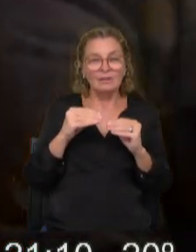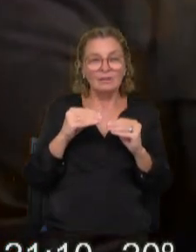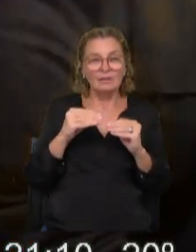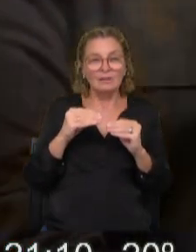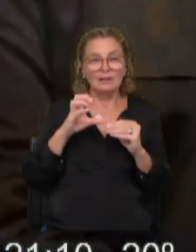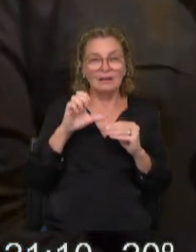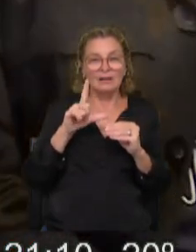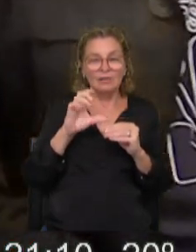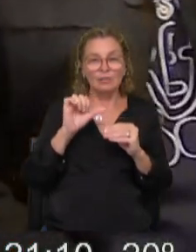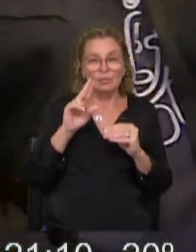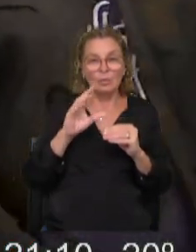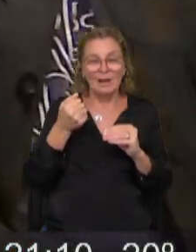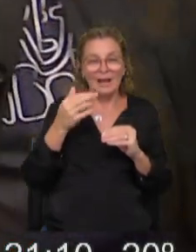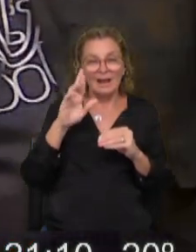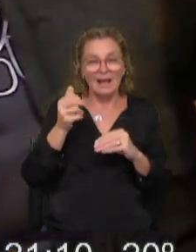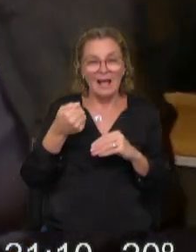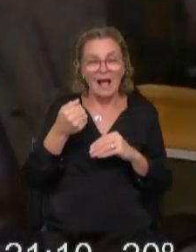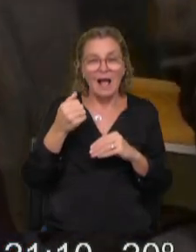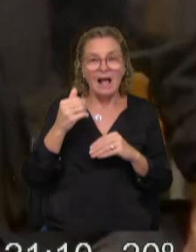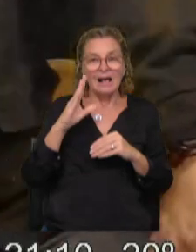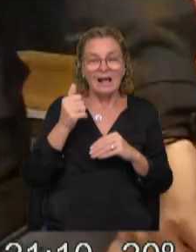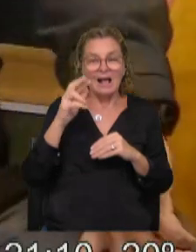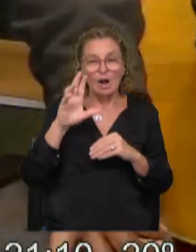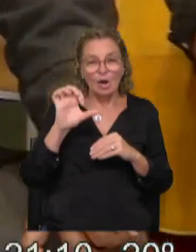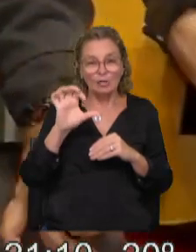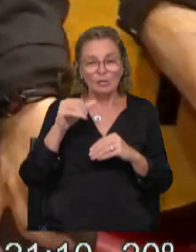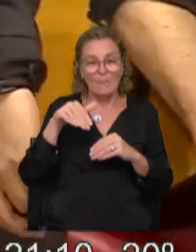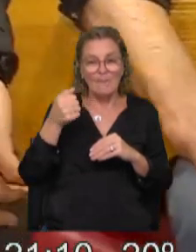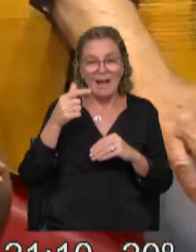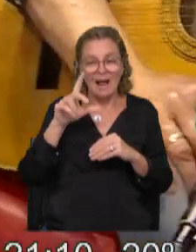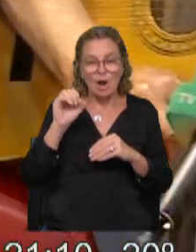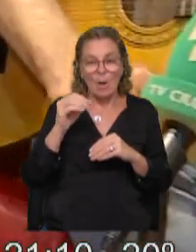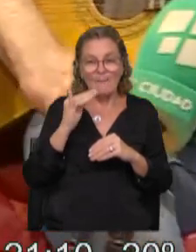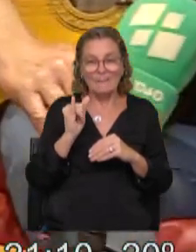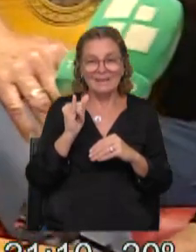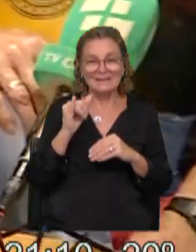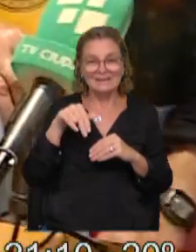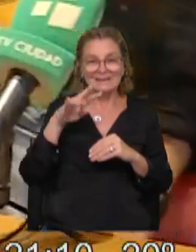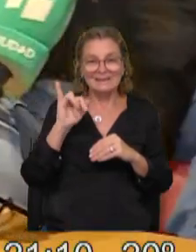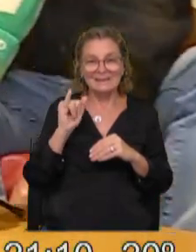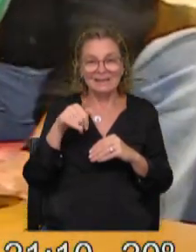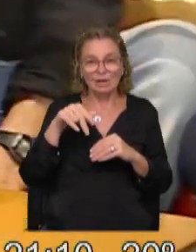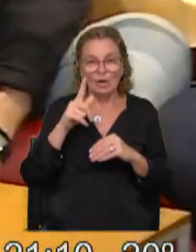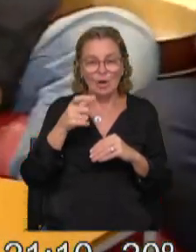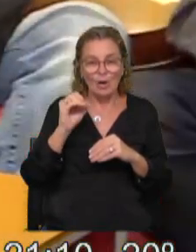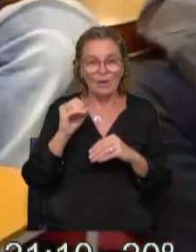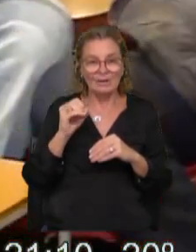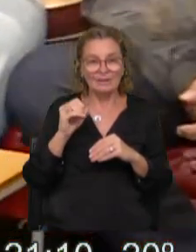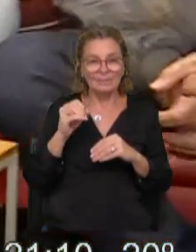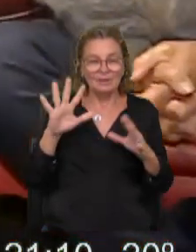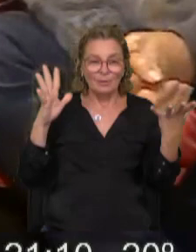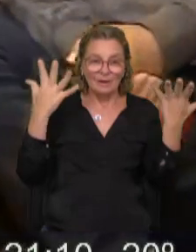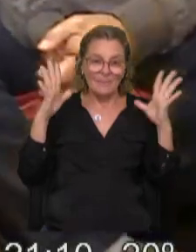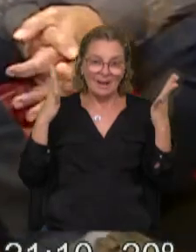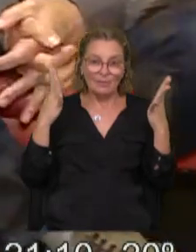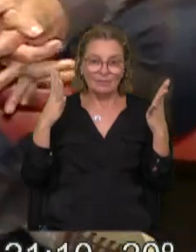Sucará, Carlos Malo y Pindingo Pereira, con quienes tengo el gran honor de compartir este momento. Bueno, pediría un aplauso,